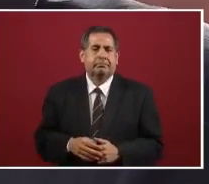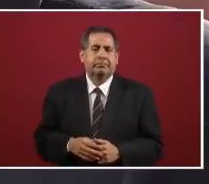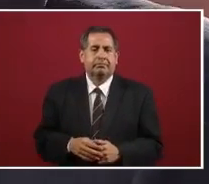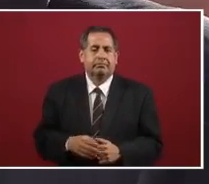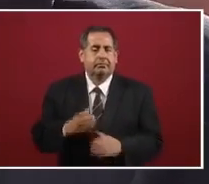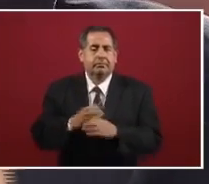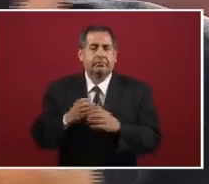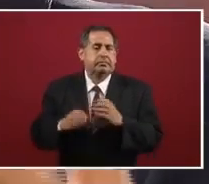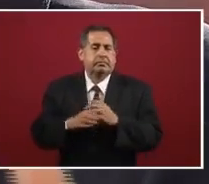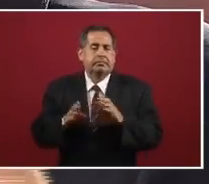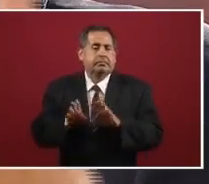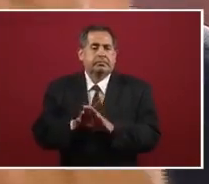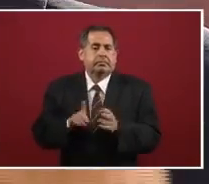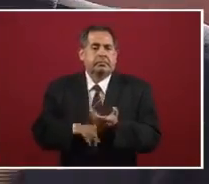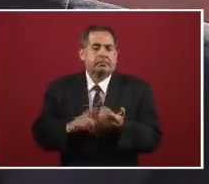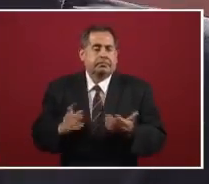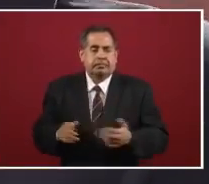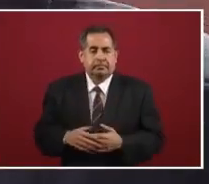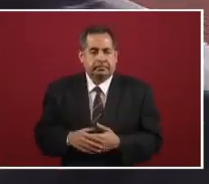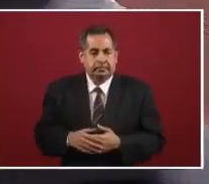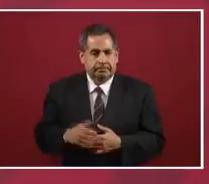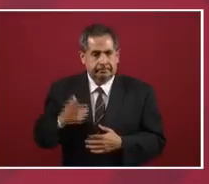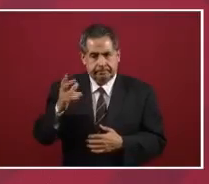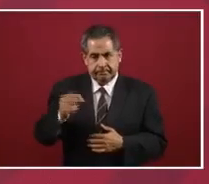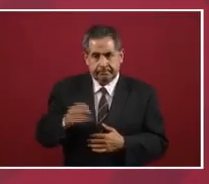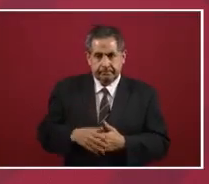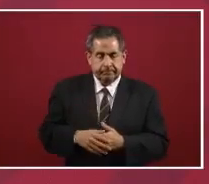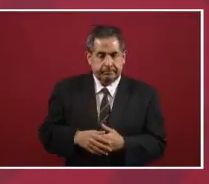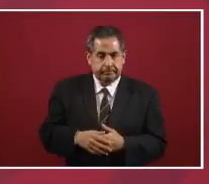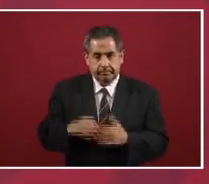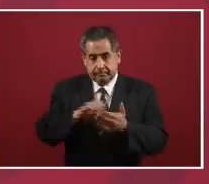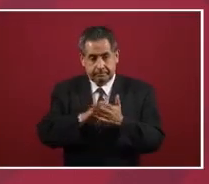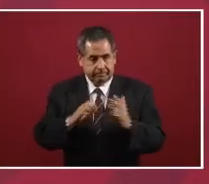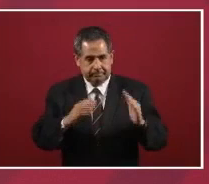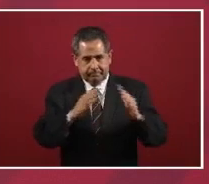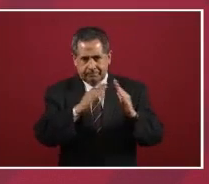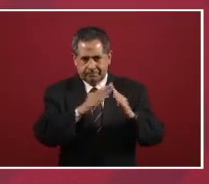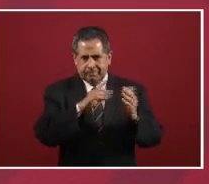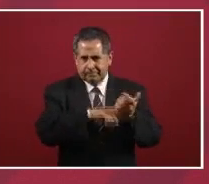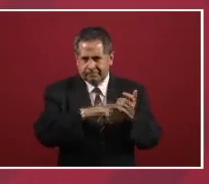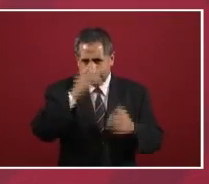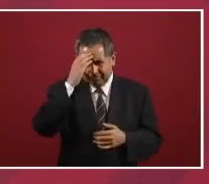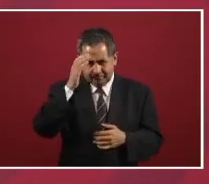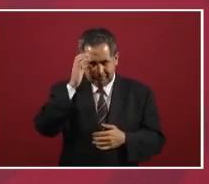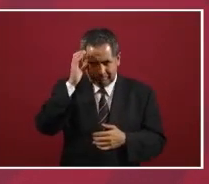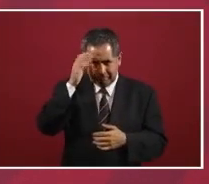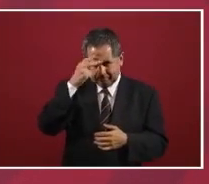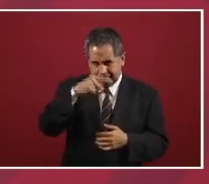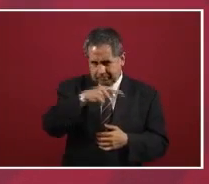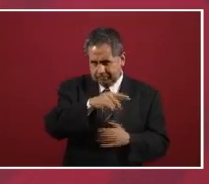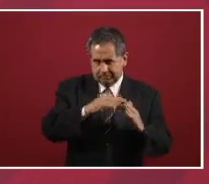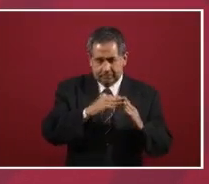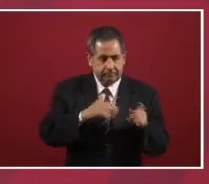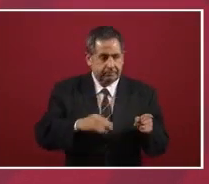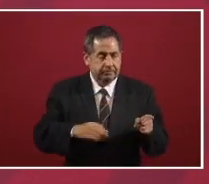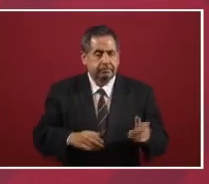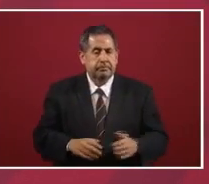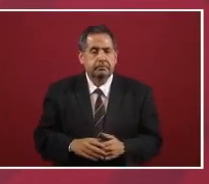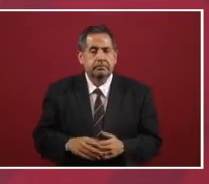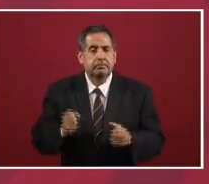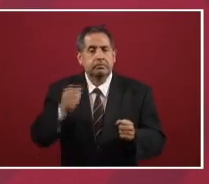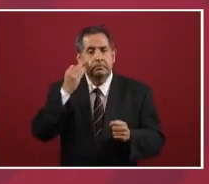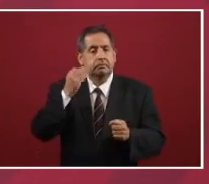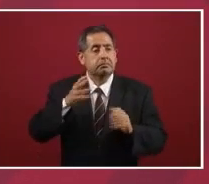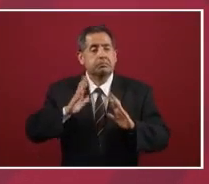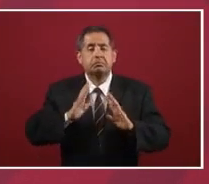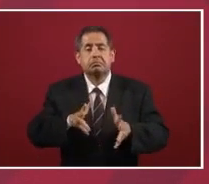Hay muchas cosas. Bueno, la casa del ciudadano chino mexicano, ¿cuánto tiempo